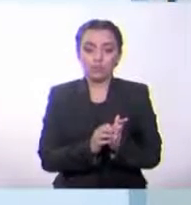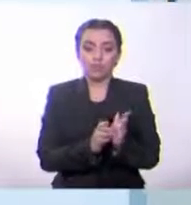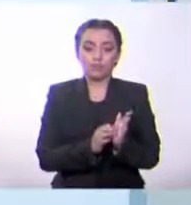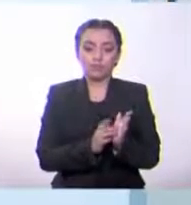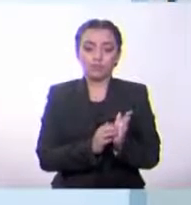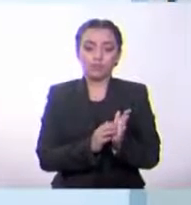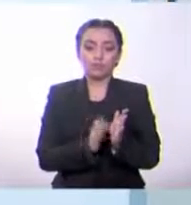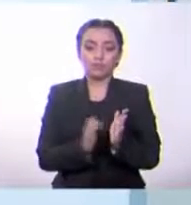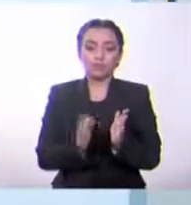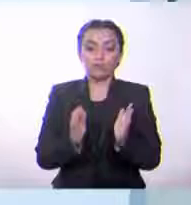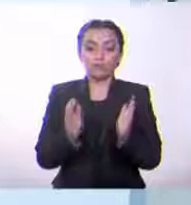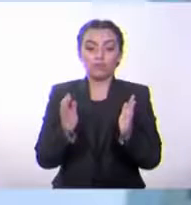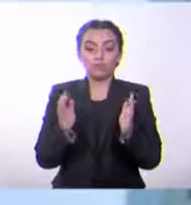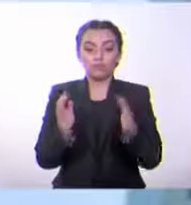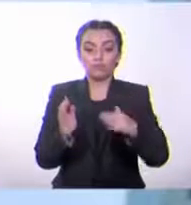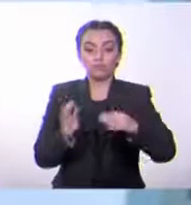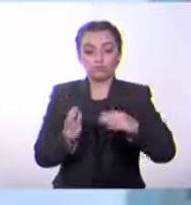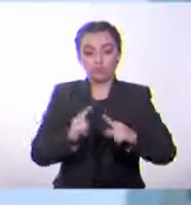es